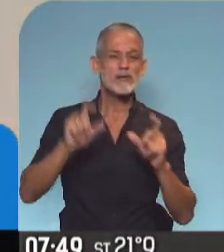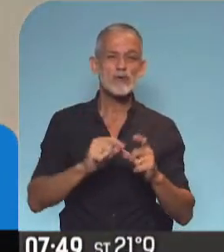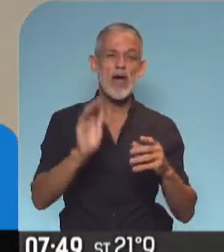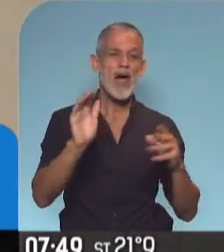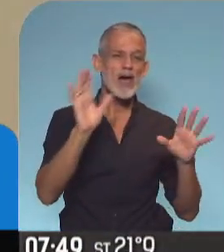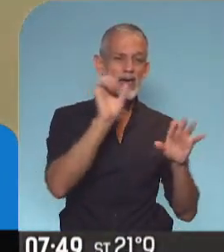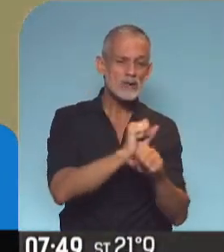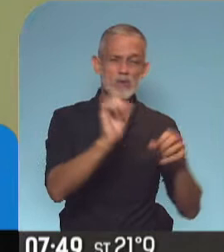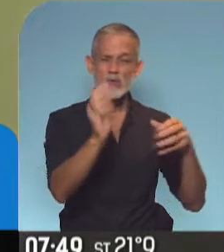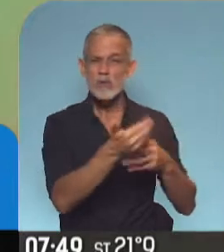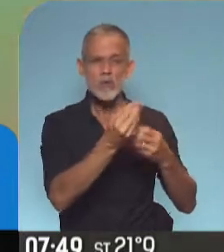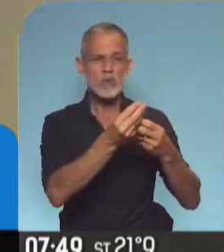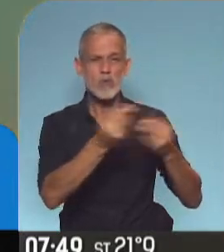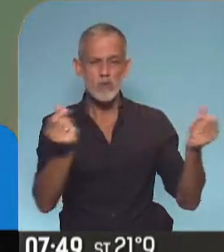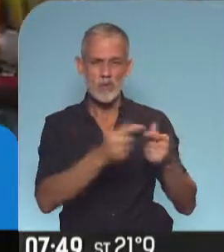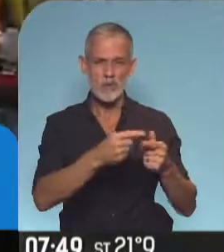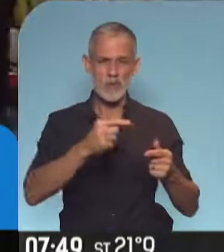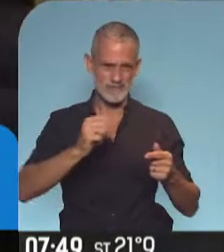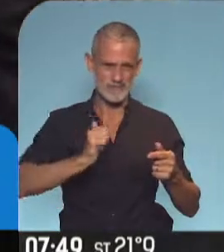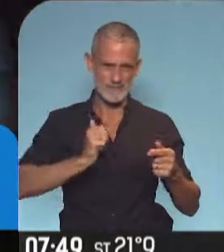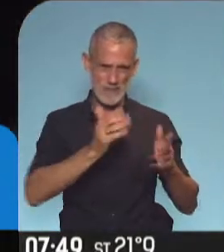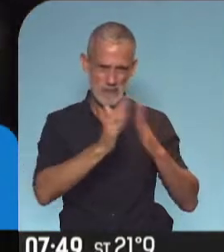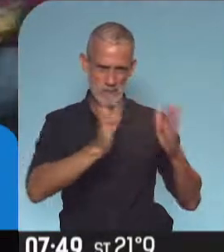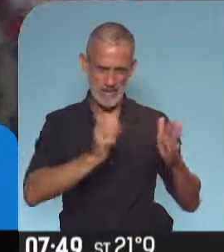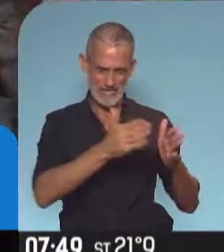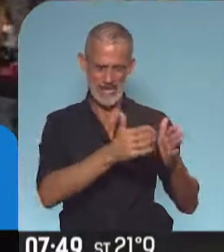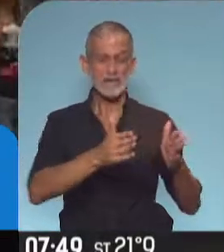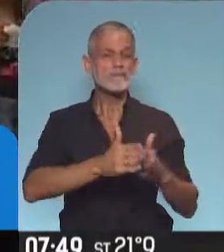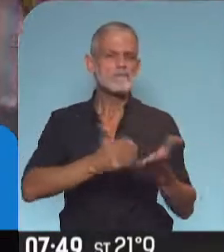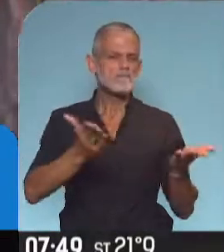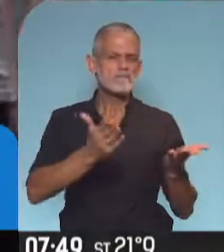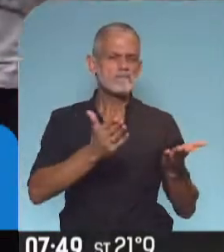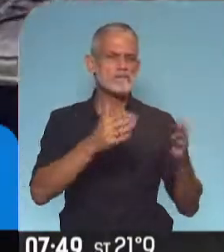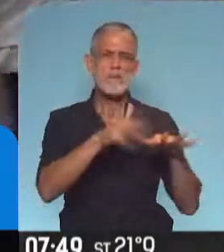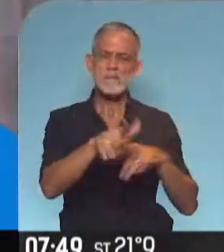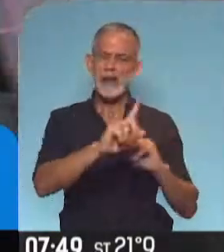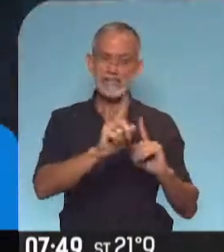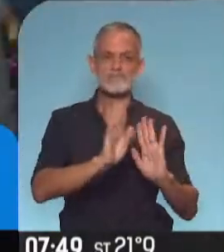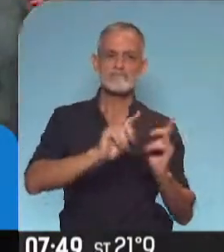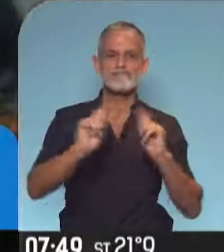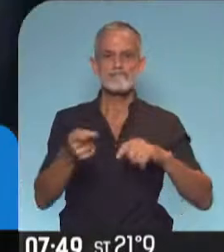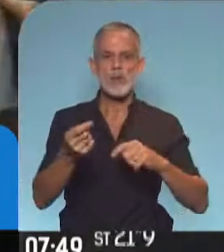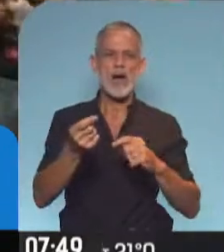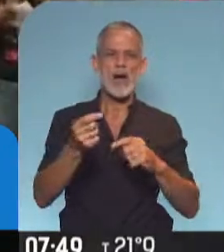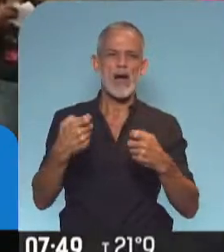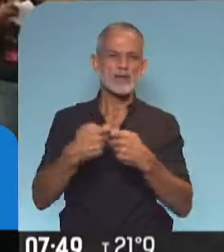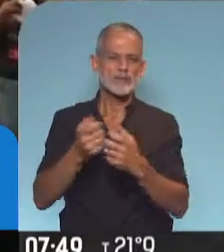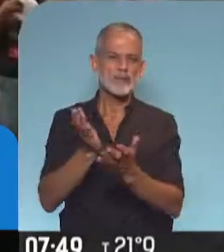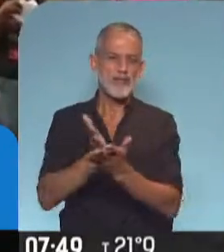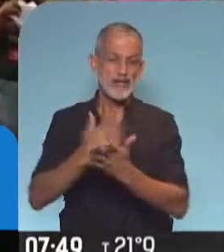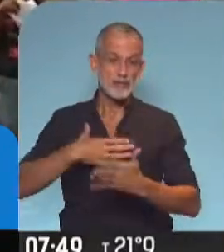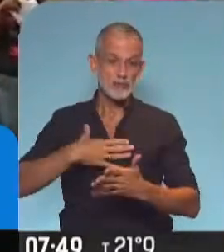desaparecidos durante la última dictadura cívico-militar. Por eso es que organismos de derechos humanos lanzaron la